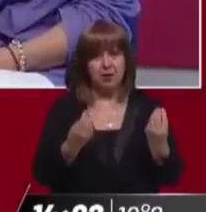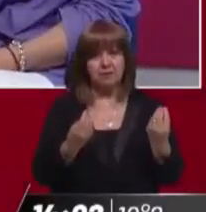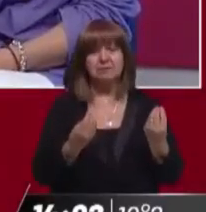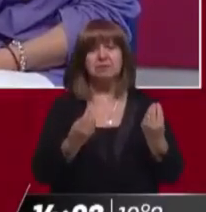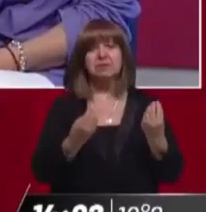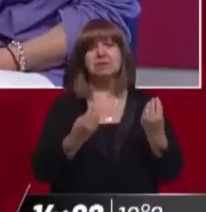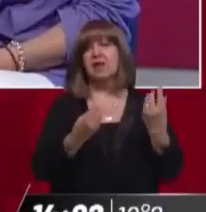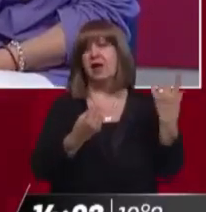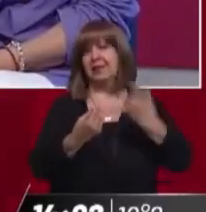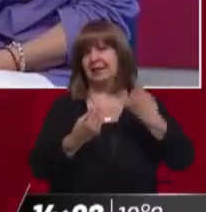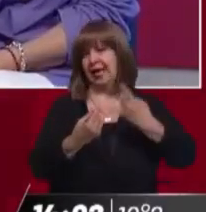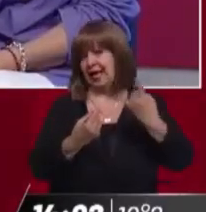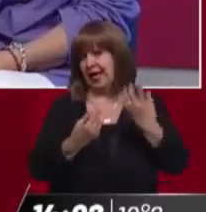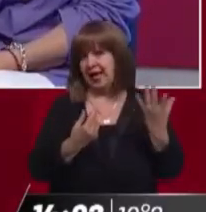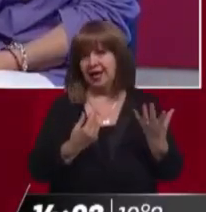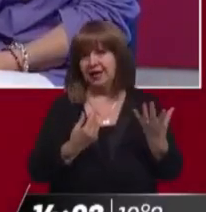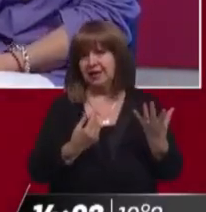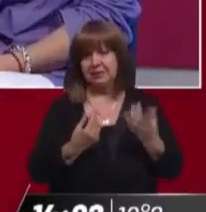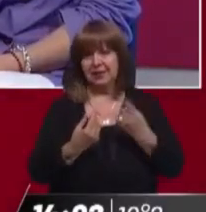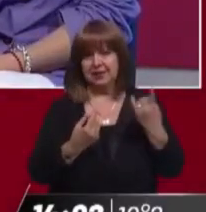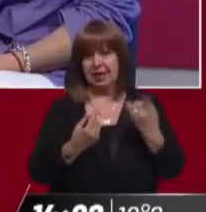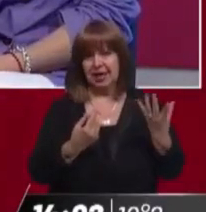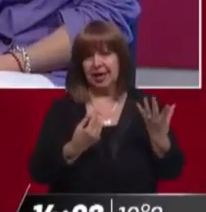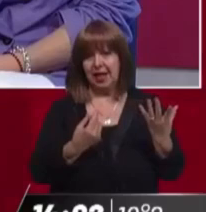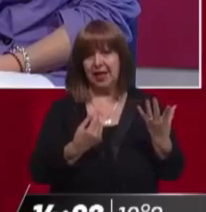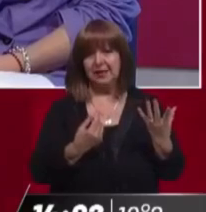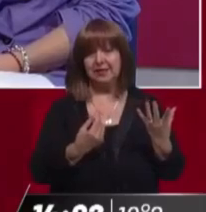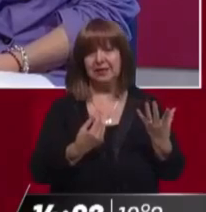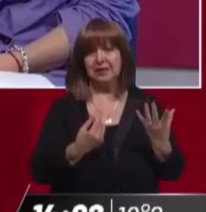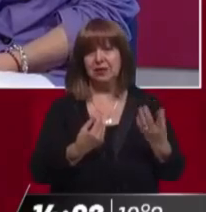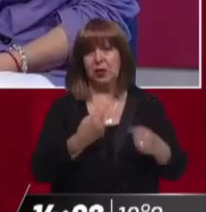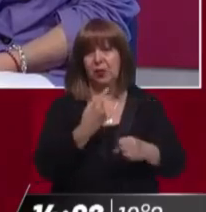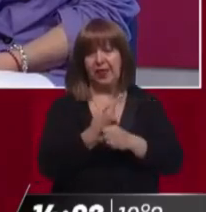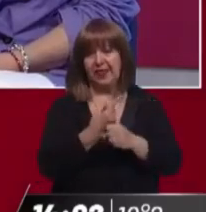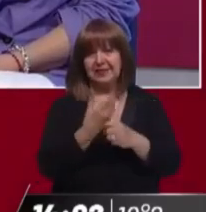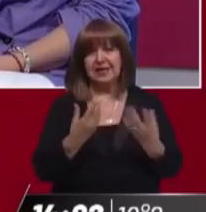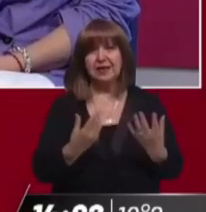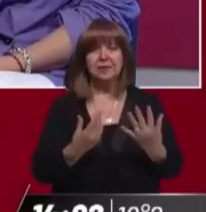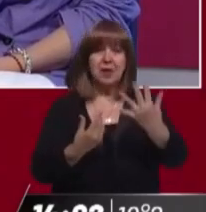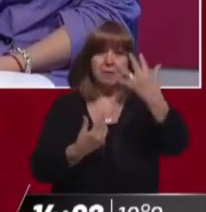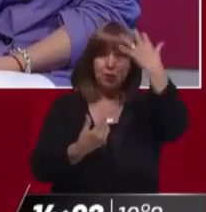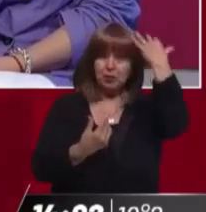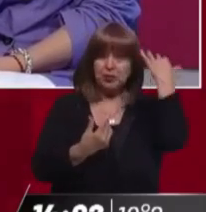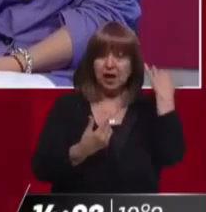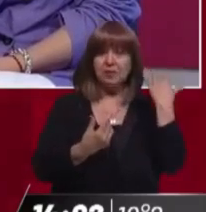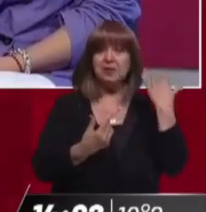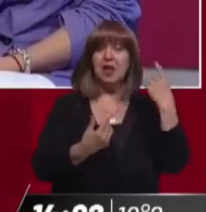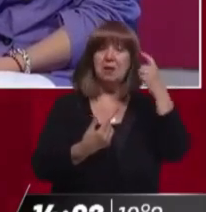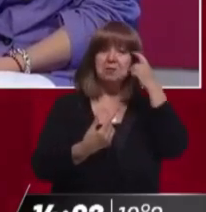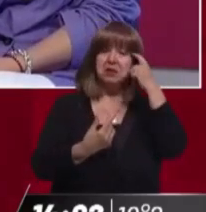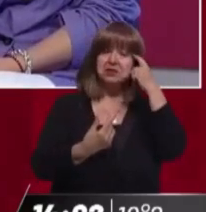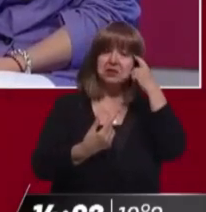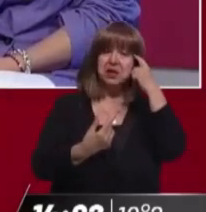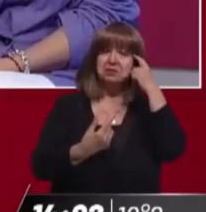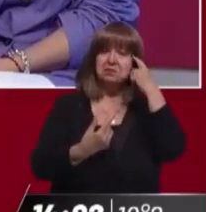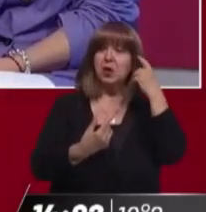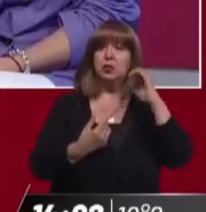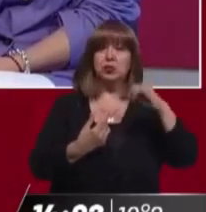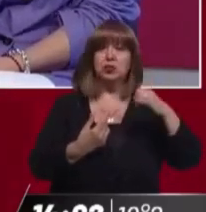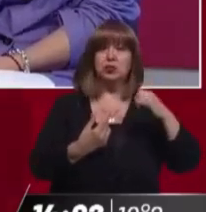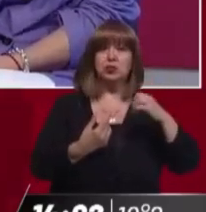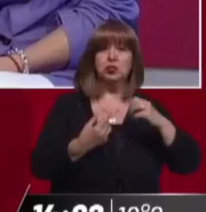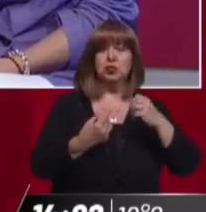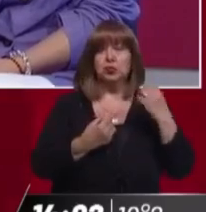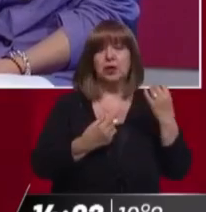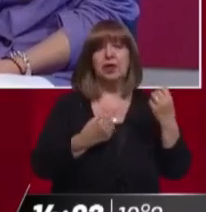decía nuestro querido Martín fierro todo que camina va a parar al asador otros decían va a parar cuando se canse